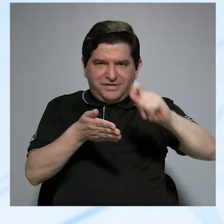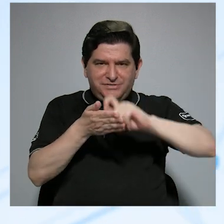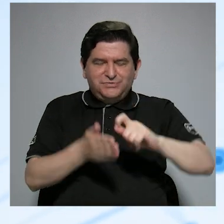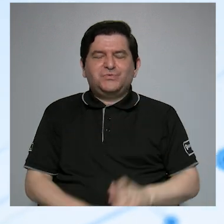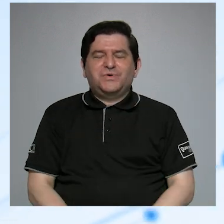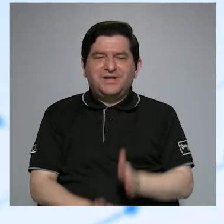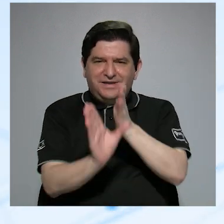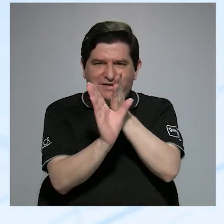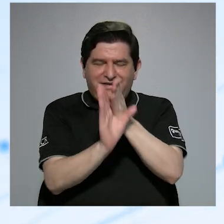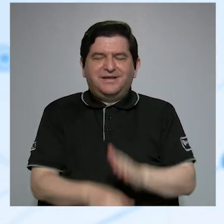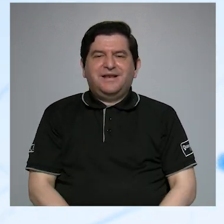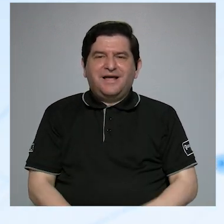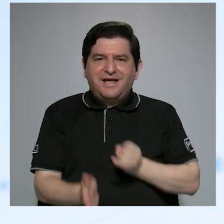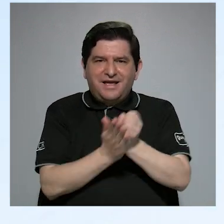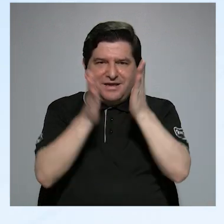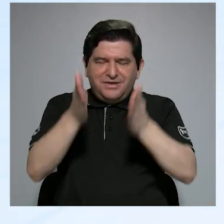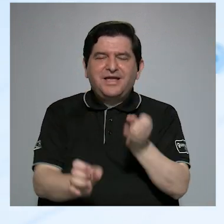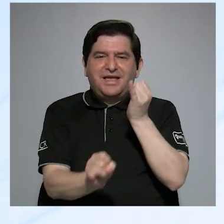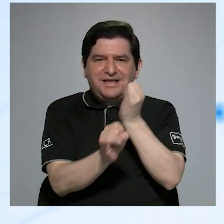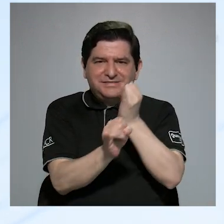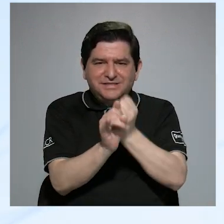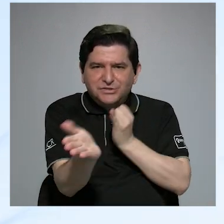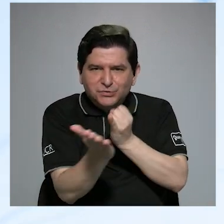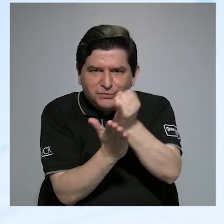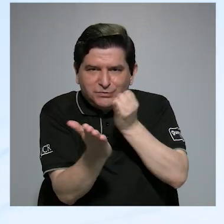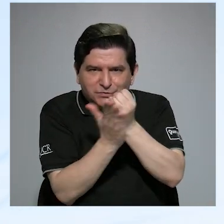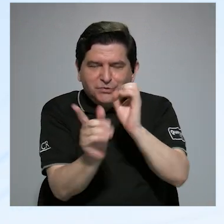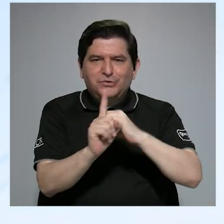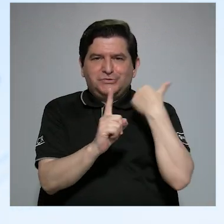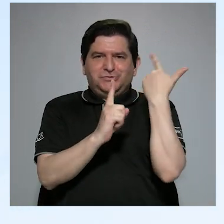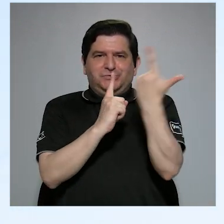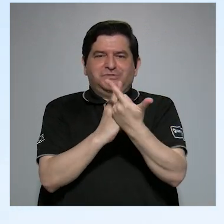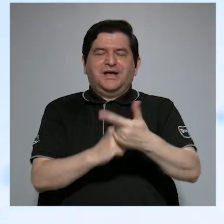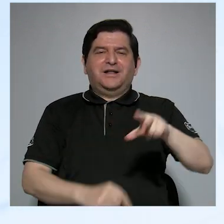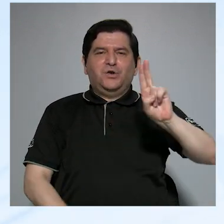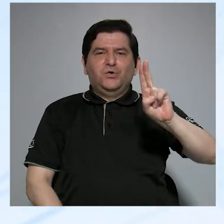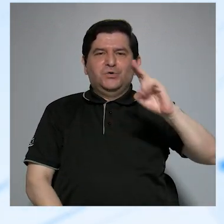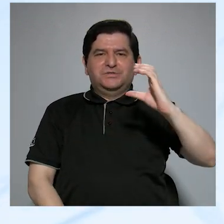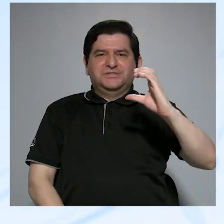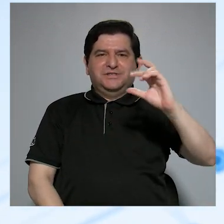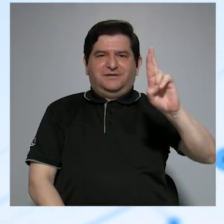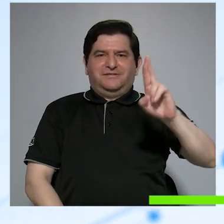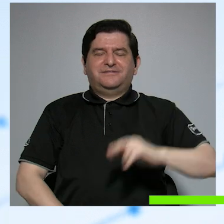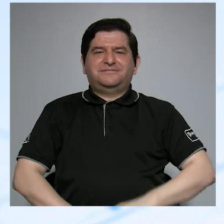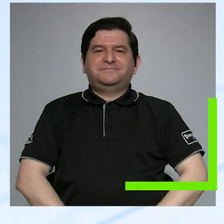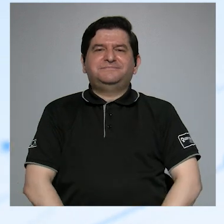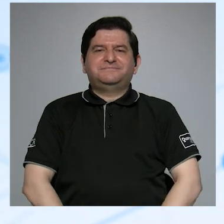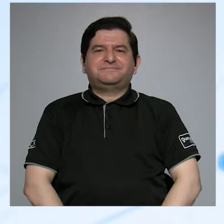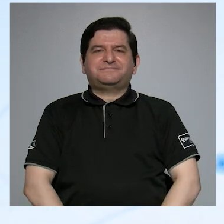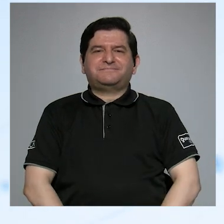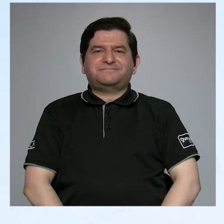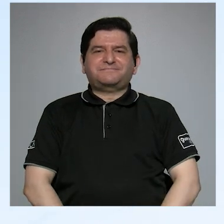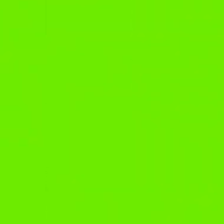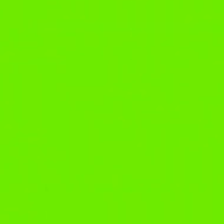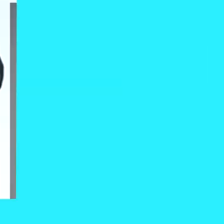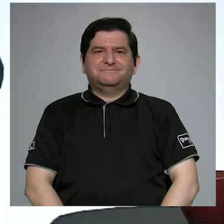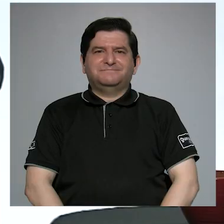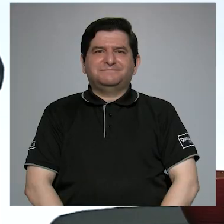de Psicología e investigador del Instituto de Investigaciones Sociales de la Universidad de Costa Rica.